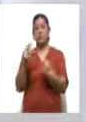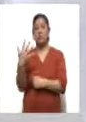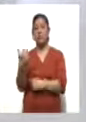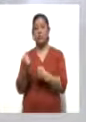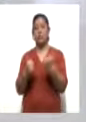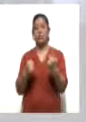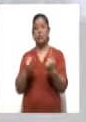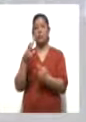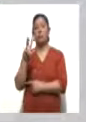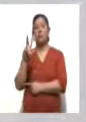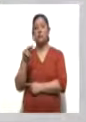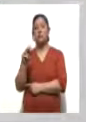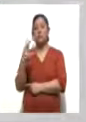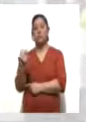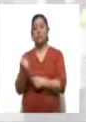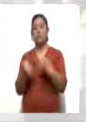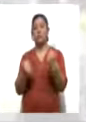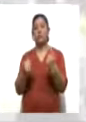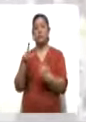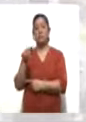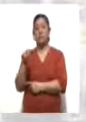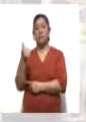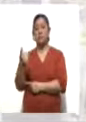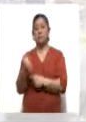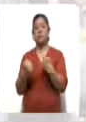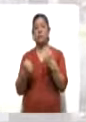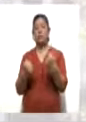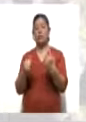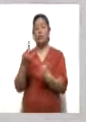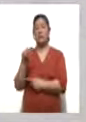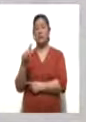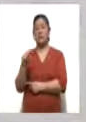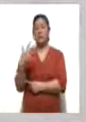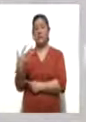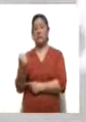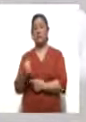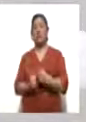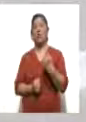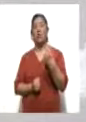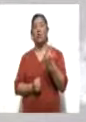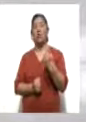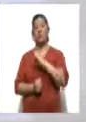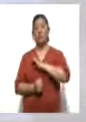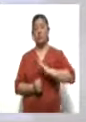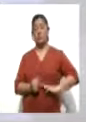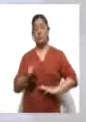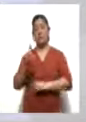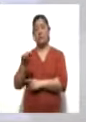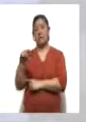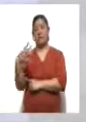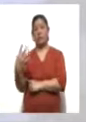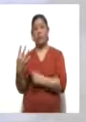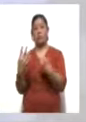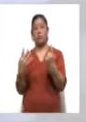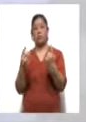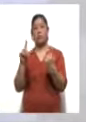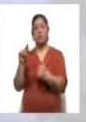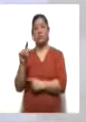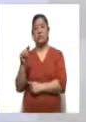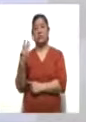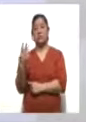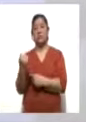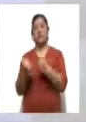85, Tetlanocan 84, Acuamanala 76, Ixtenco 75, Nopalucan 74,